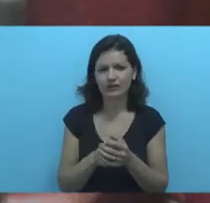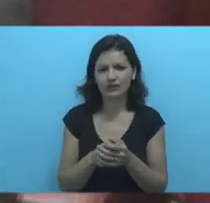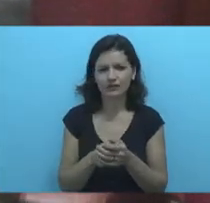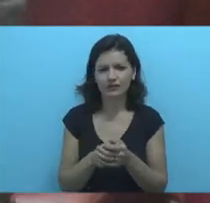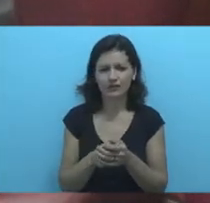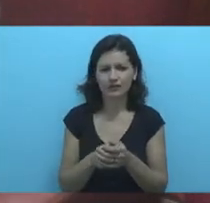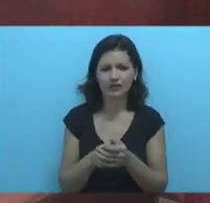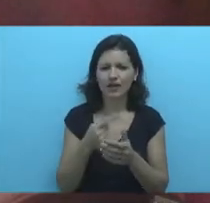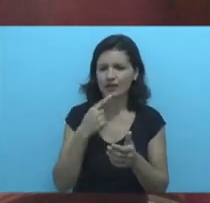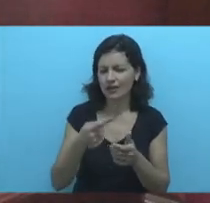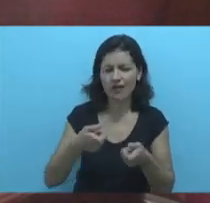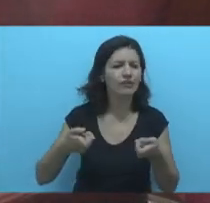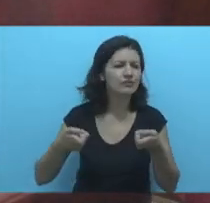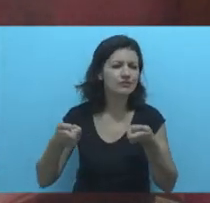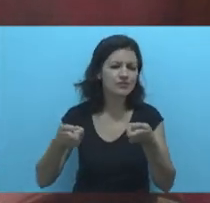comer un asado con Miguel Lipchi.